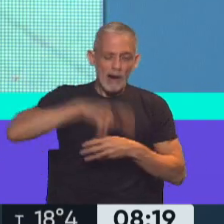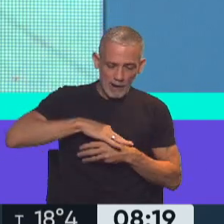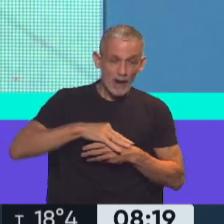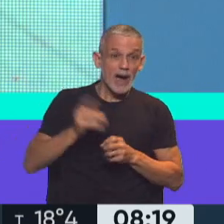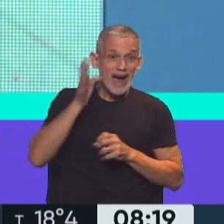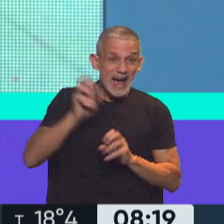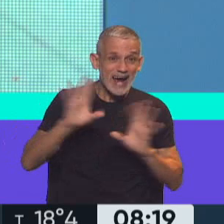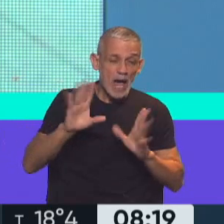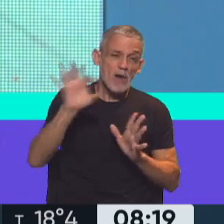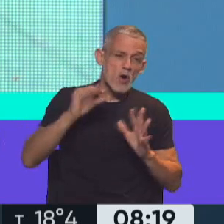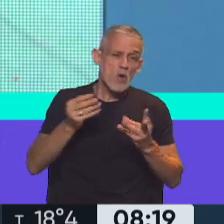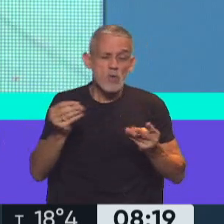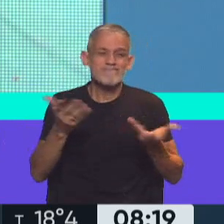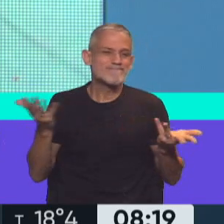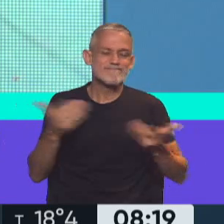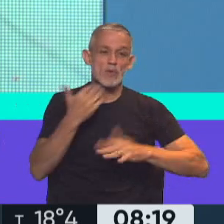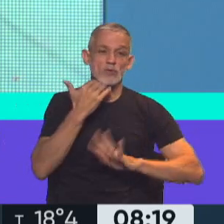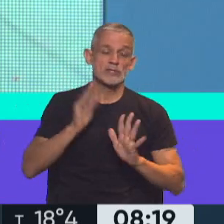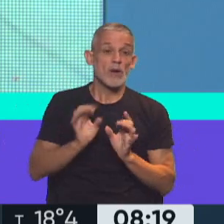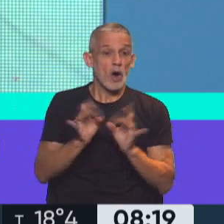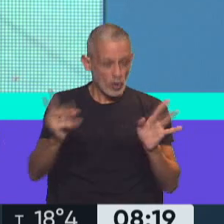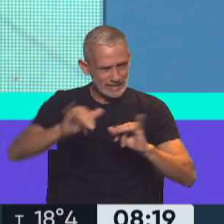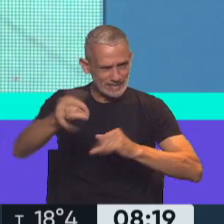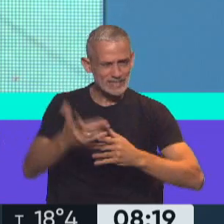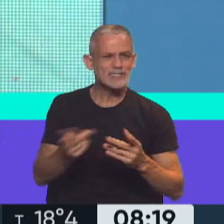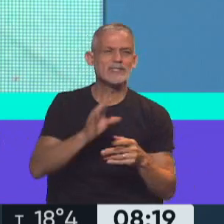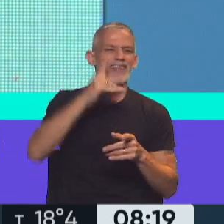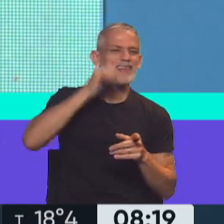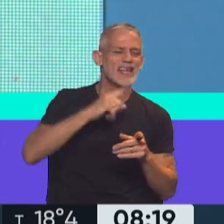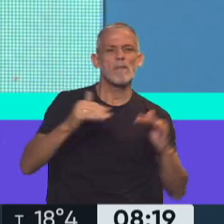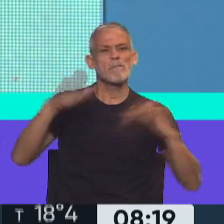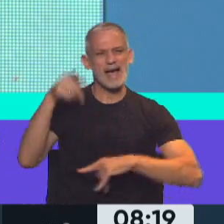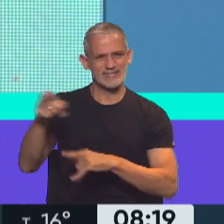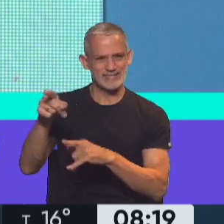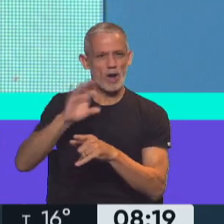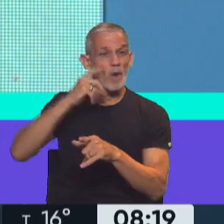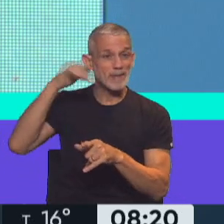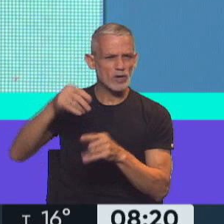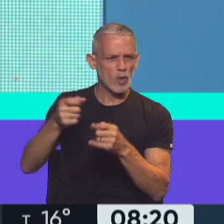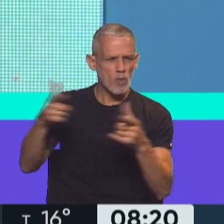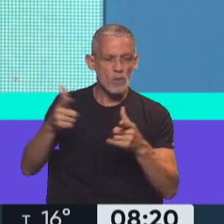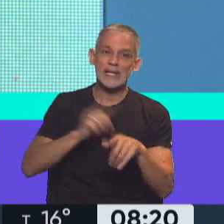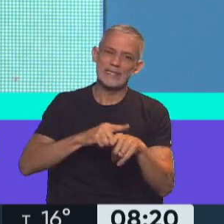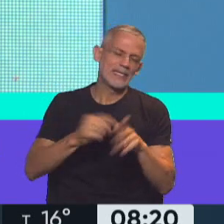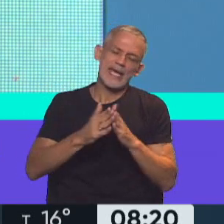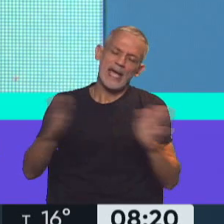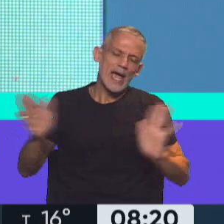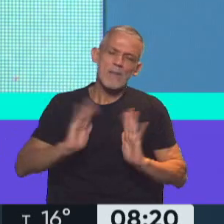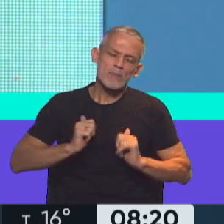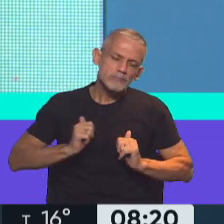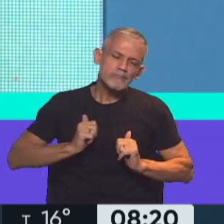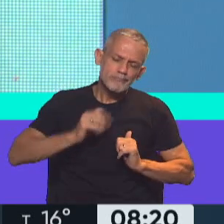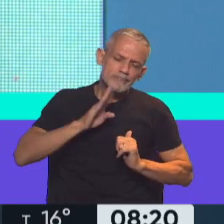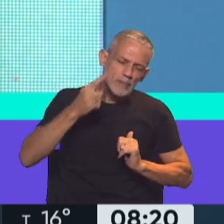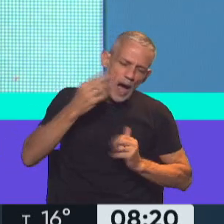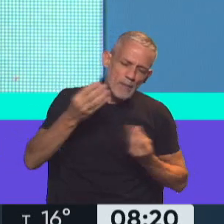grave. Se cree que es tan o más contagiosa que la variante Delta, pero bueno, se necesita tiempo para